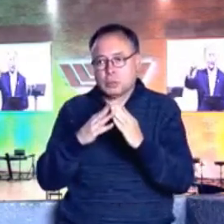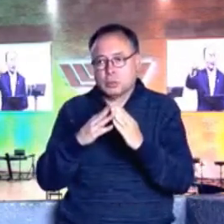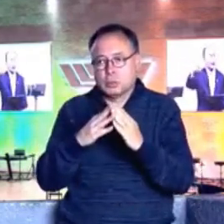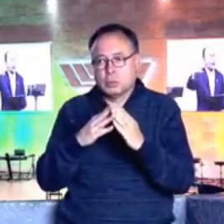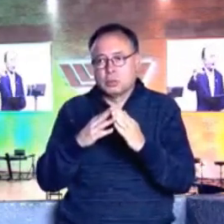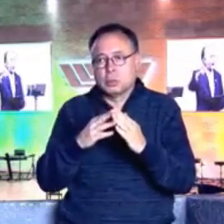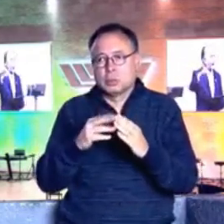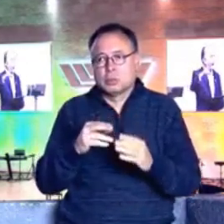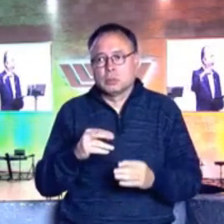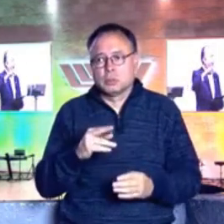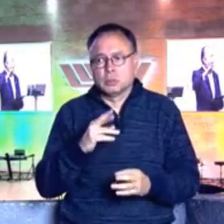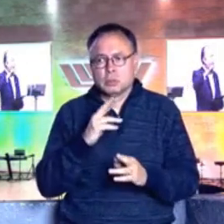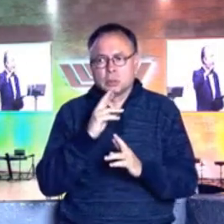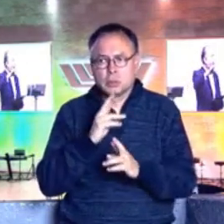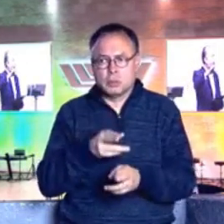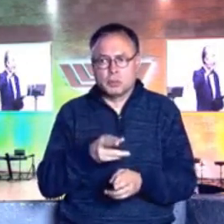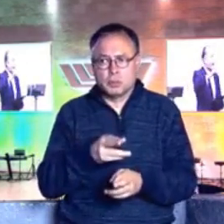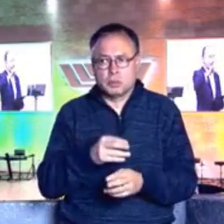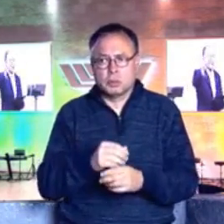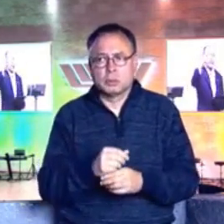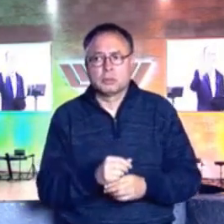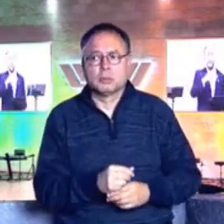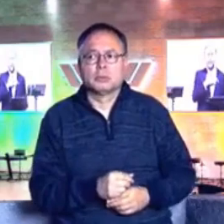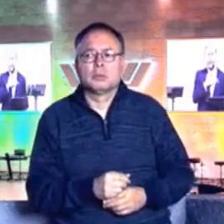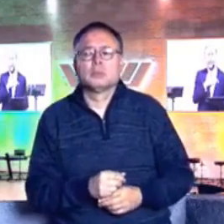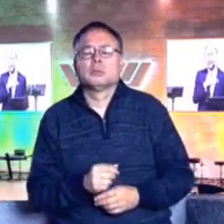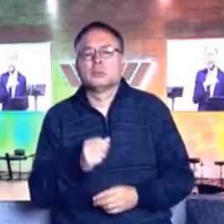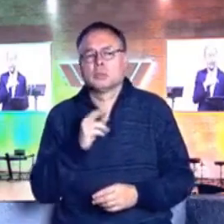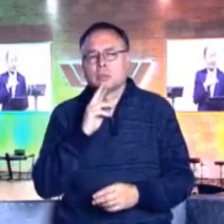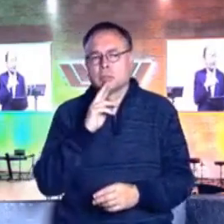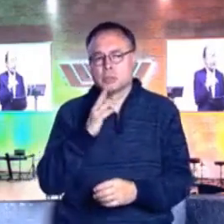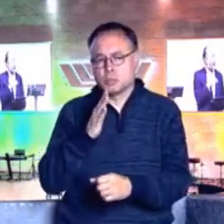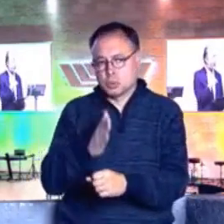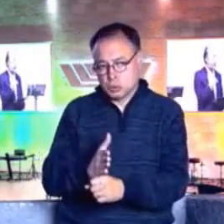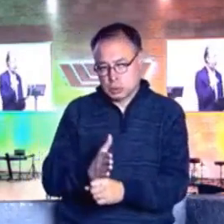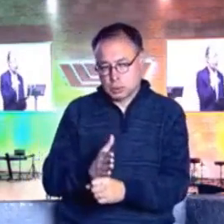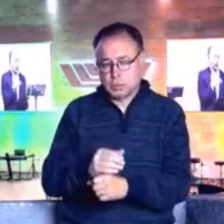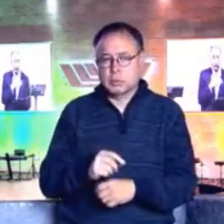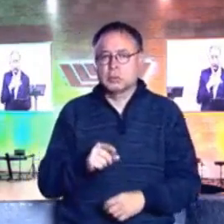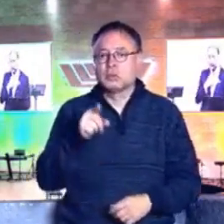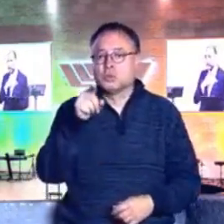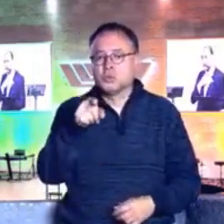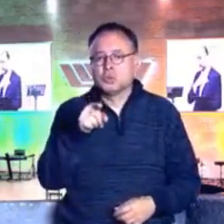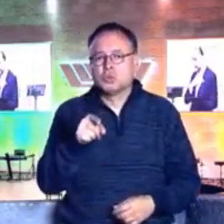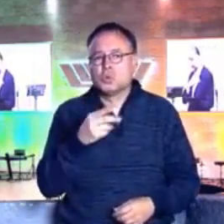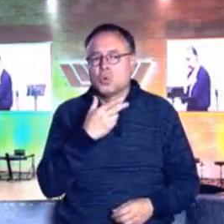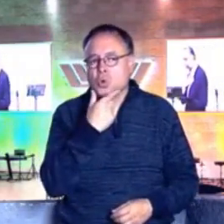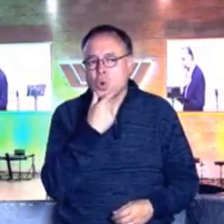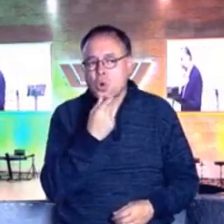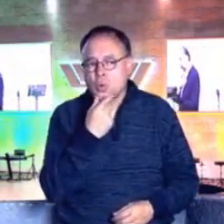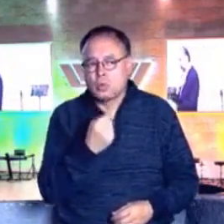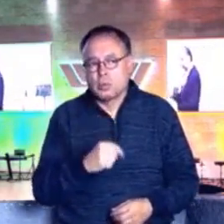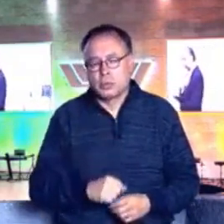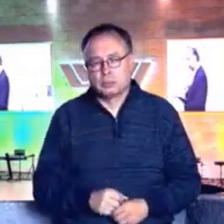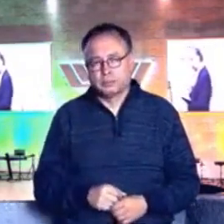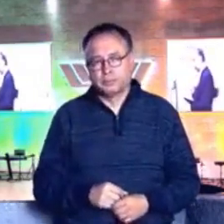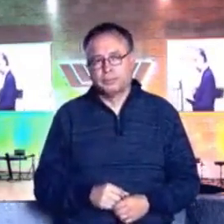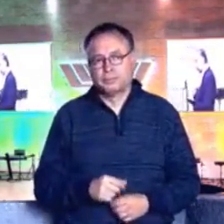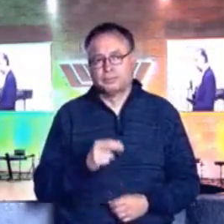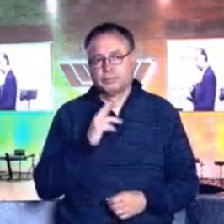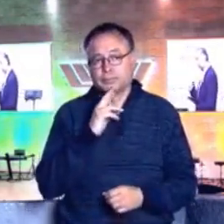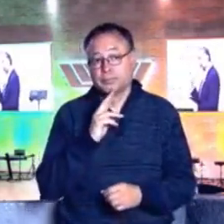tu responsabilidad de quién es la responsabilidad mía de cada uno de nosotros